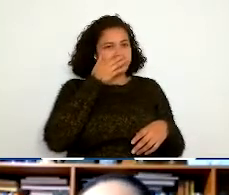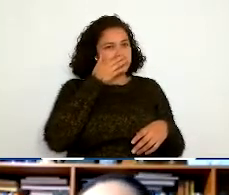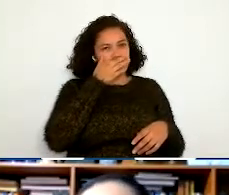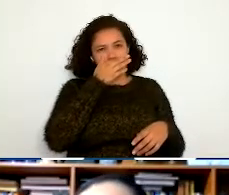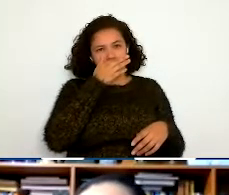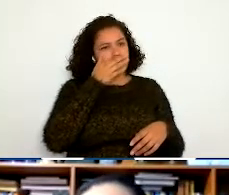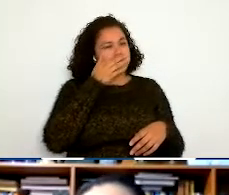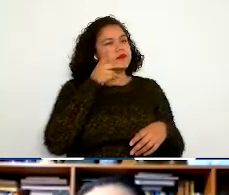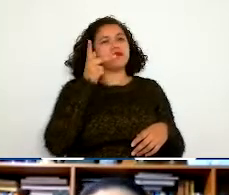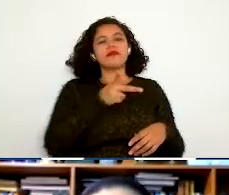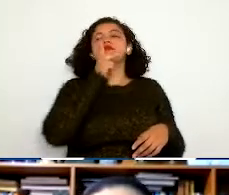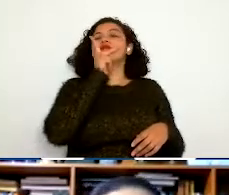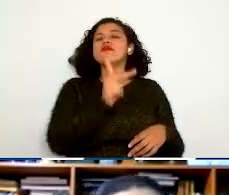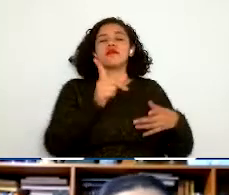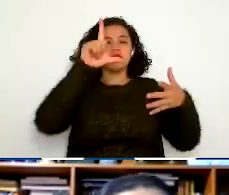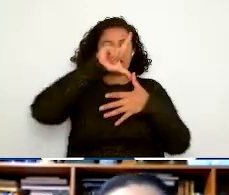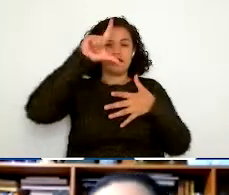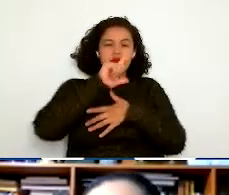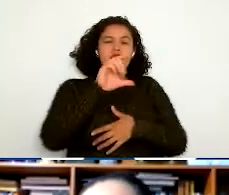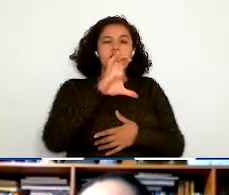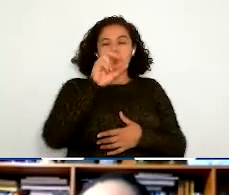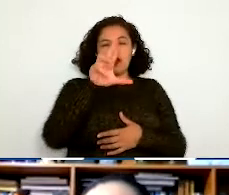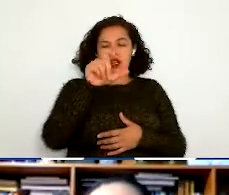este término latino de qualitas, que no es